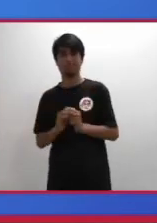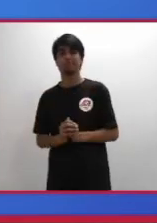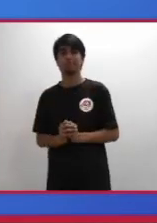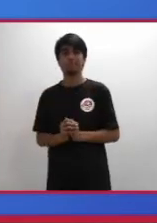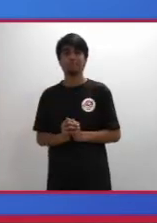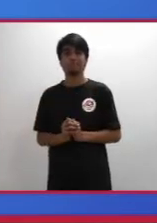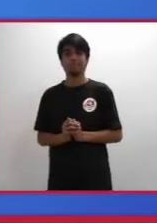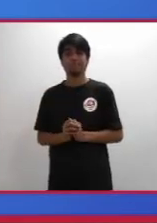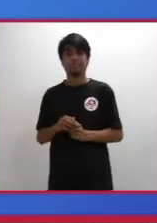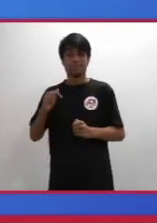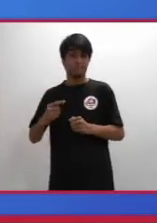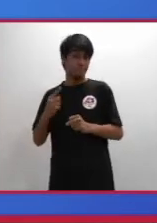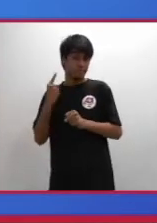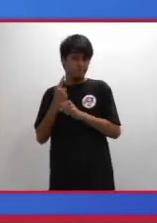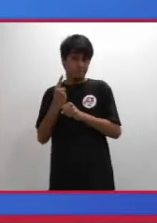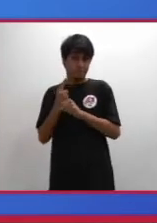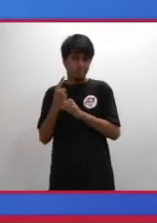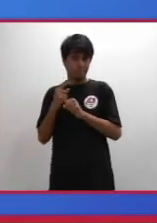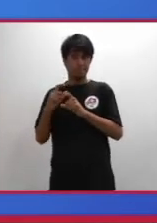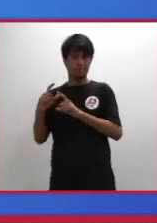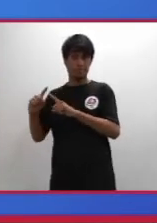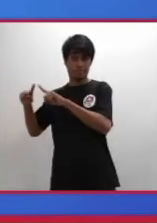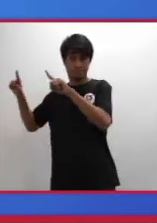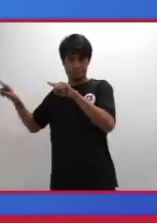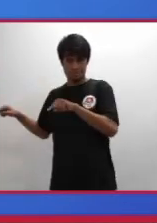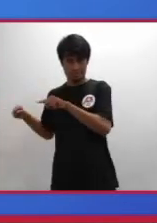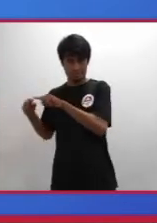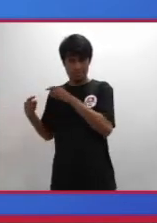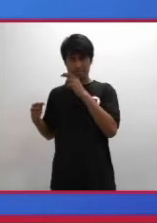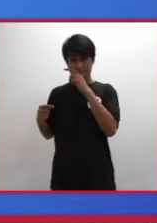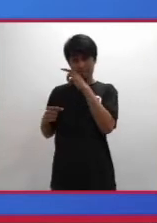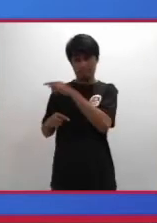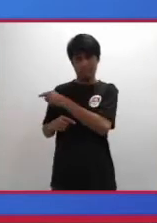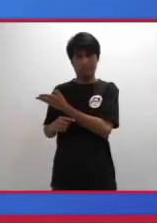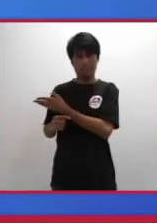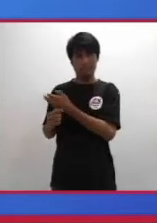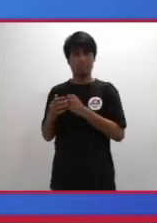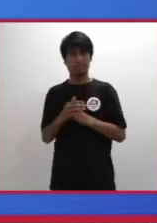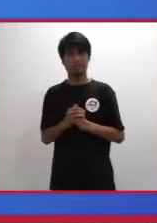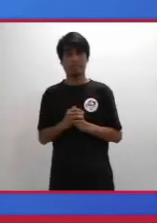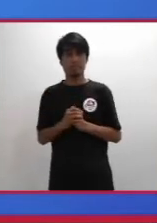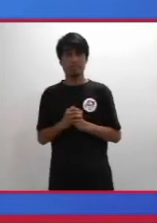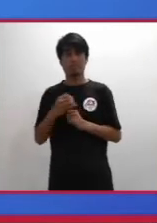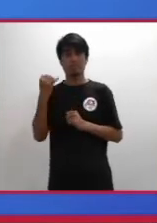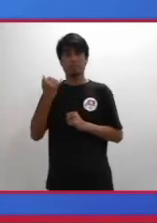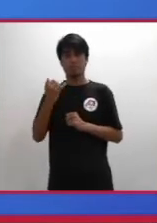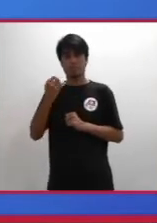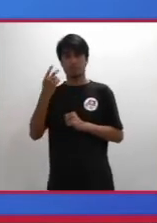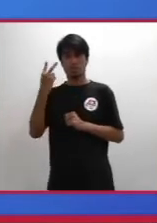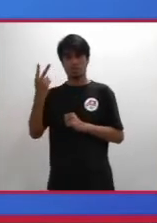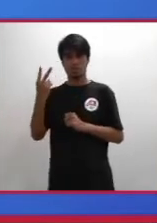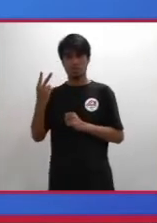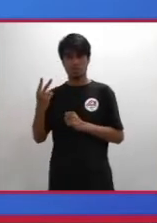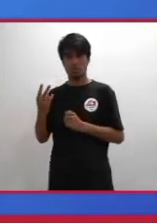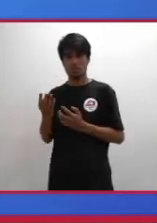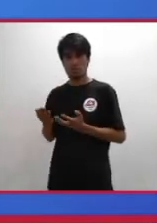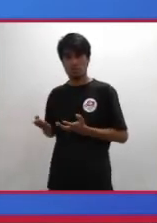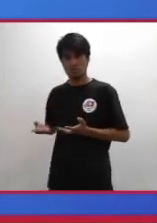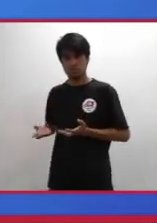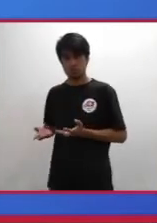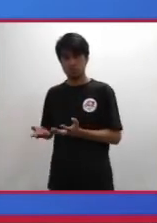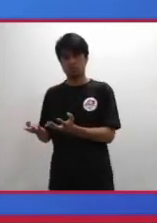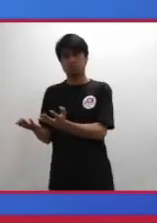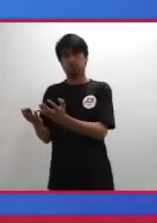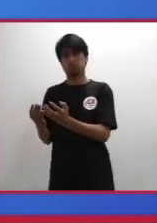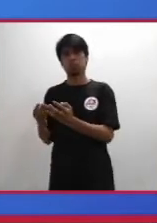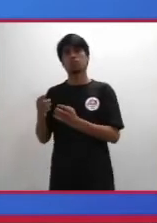Bueno, acá primeramente tenemos una imagen. Ustedes ven que hay dos máquinas que están trabajando, como